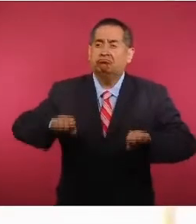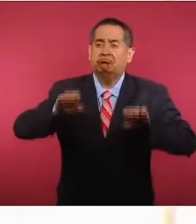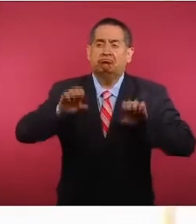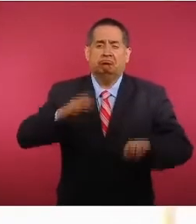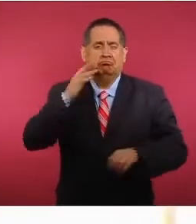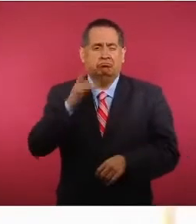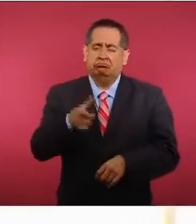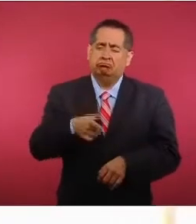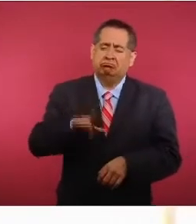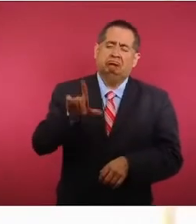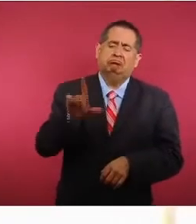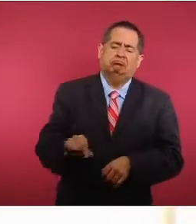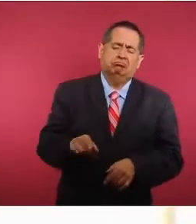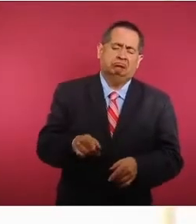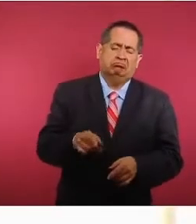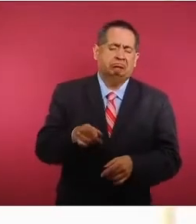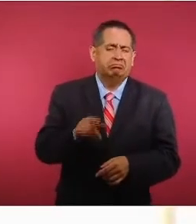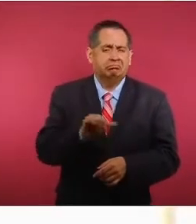ofensivas.